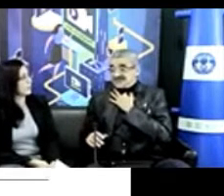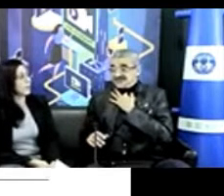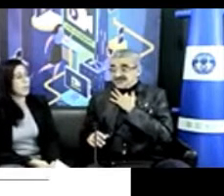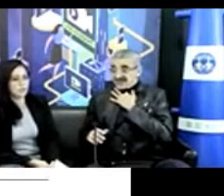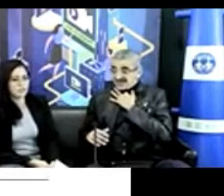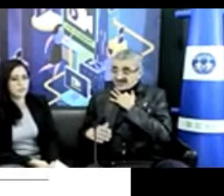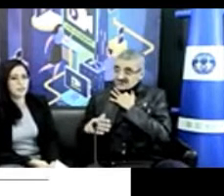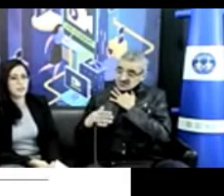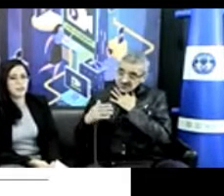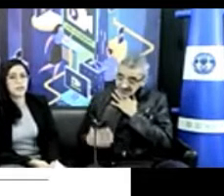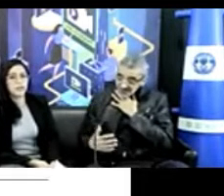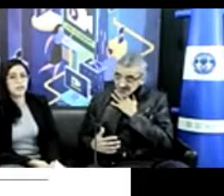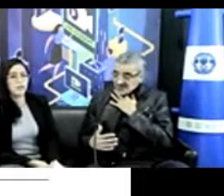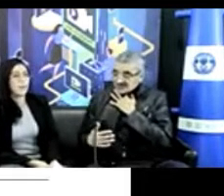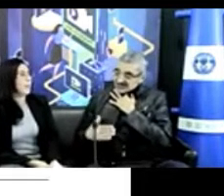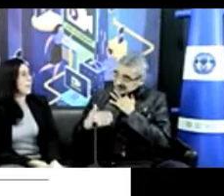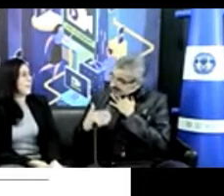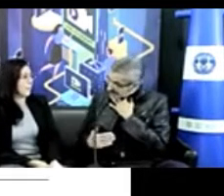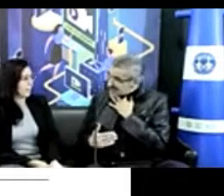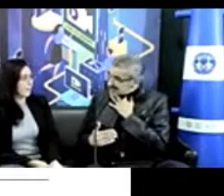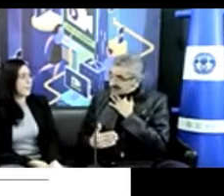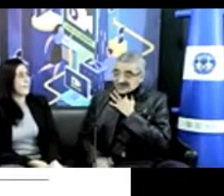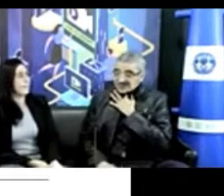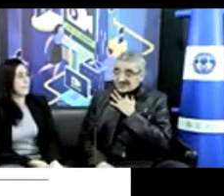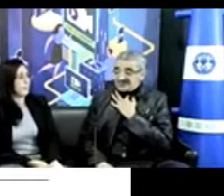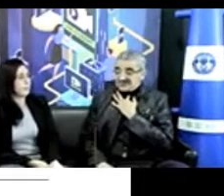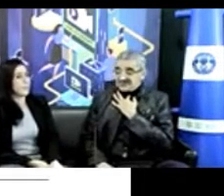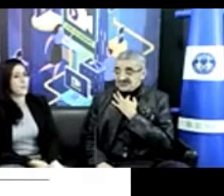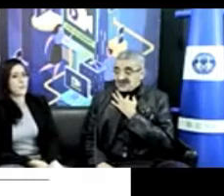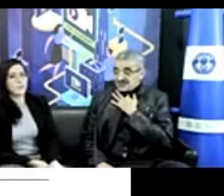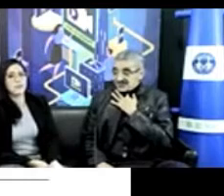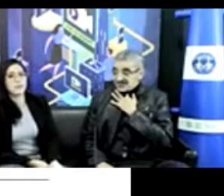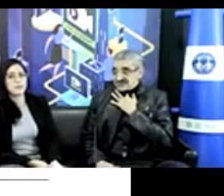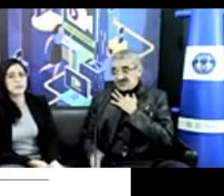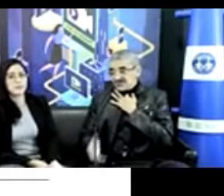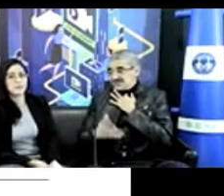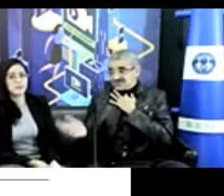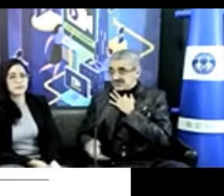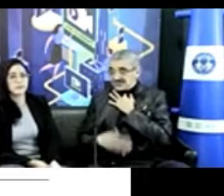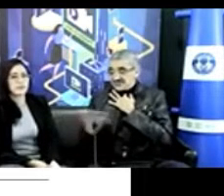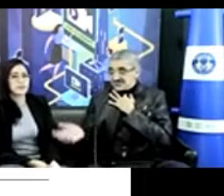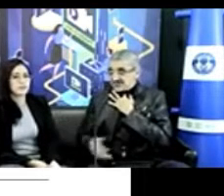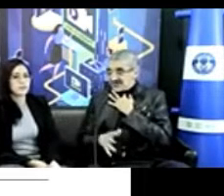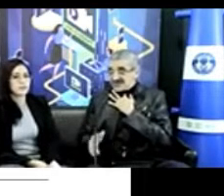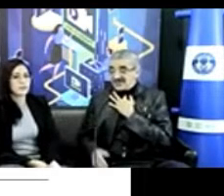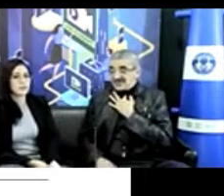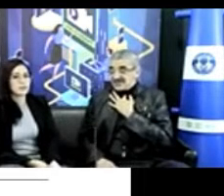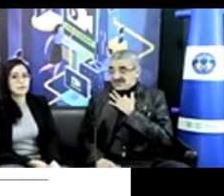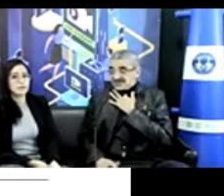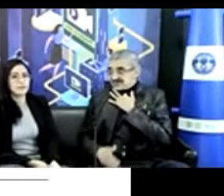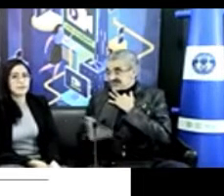Entonces, hay que motivarlo para que se apegue al tratamiento, porque si no, se